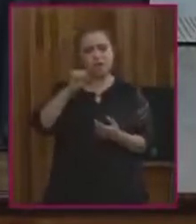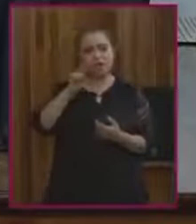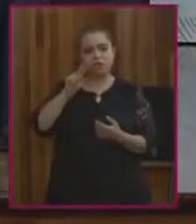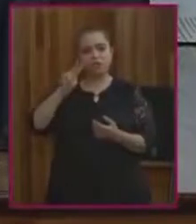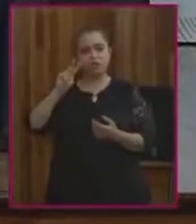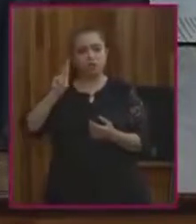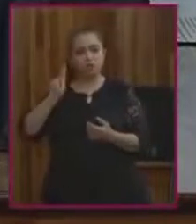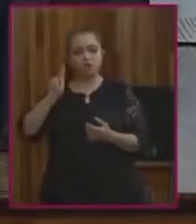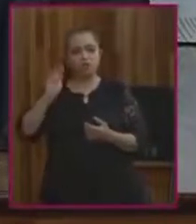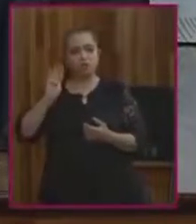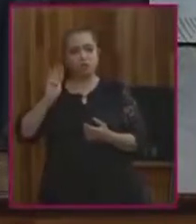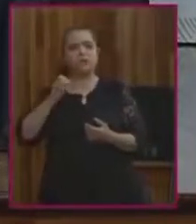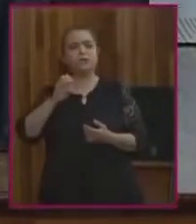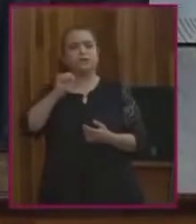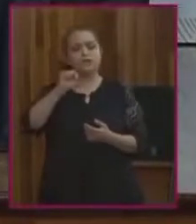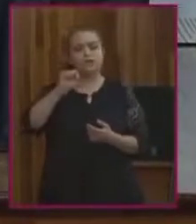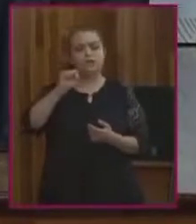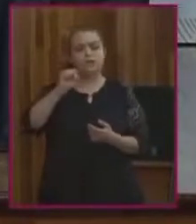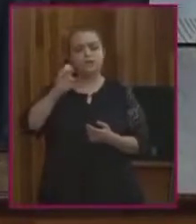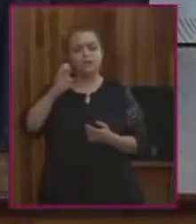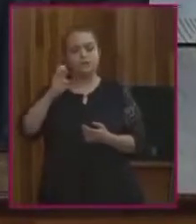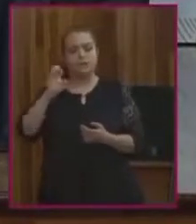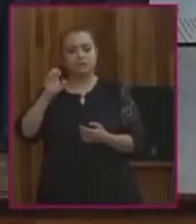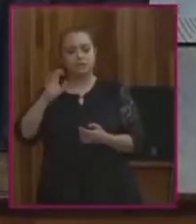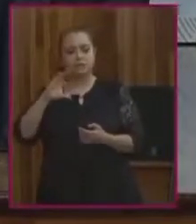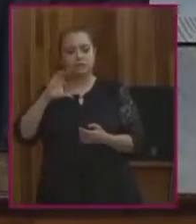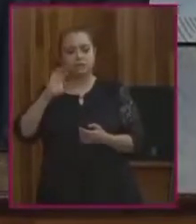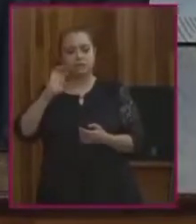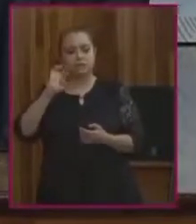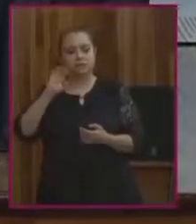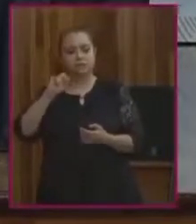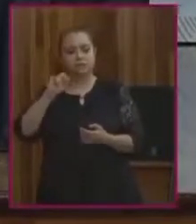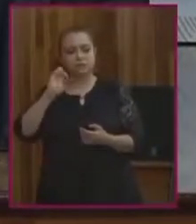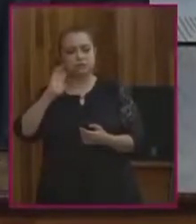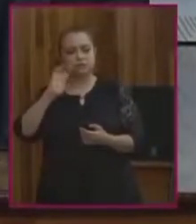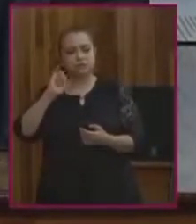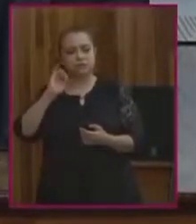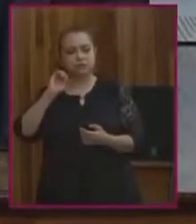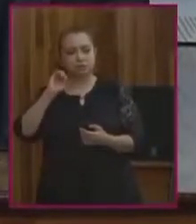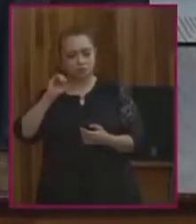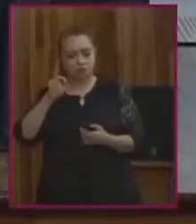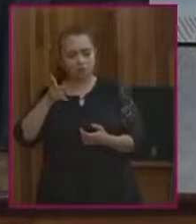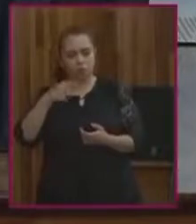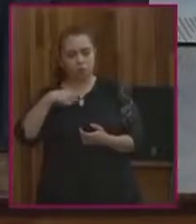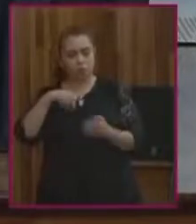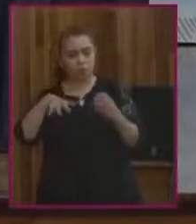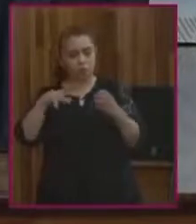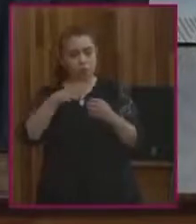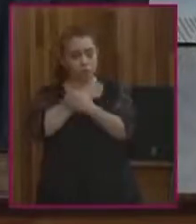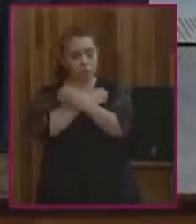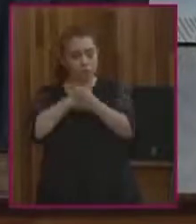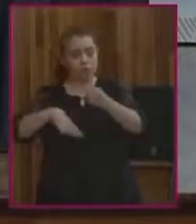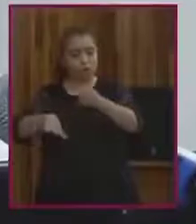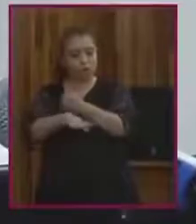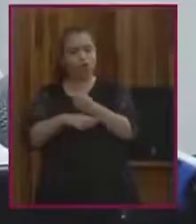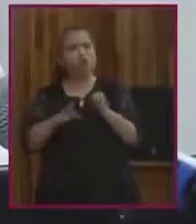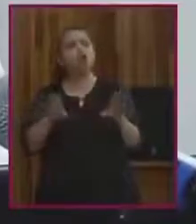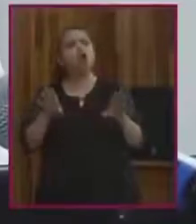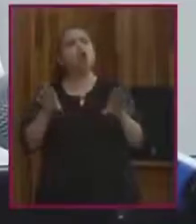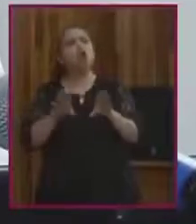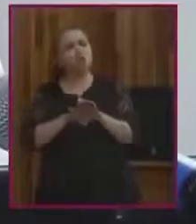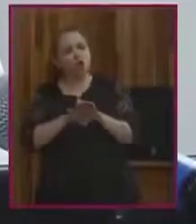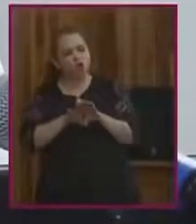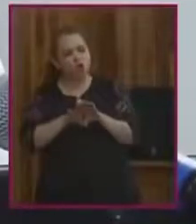Superior de la comunagogía. Es decir, cómo poner a esta comunidad al centro pedagógica